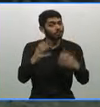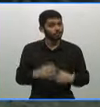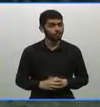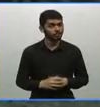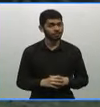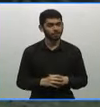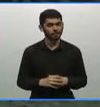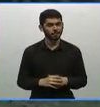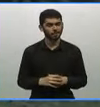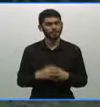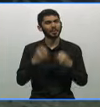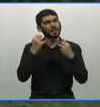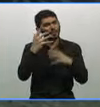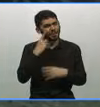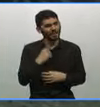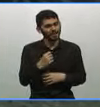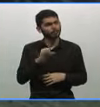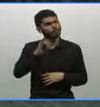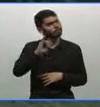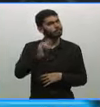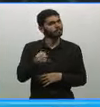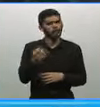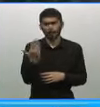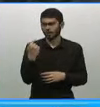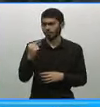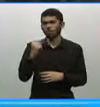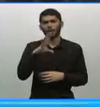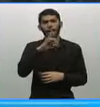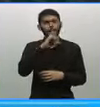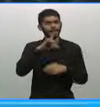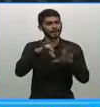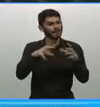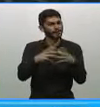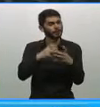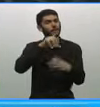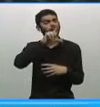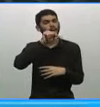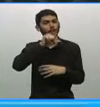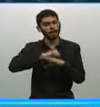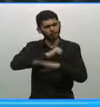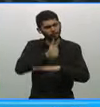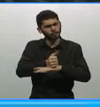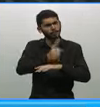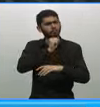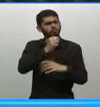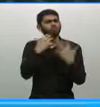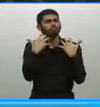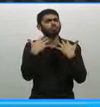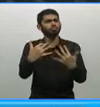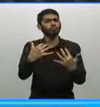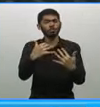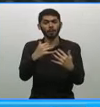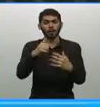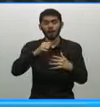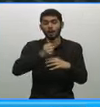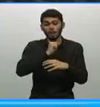Hola, ¿qué tal? Buenos días. Sí, recién acabamos de escuchar la palabra del entrenador de la selección, el Tata Martino. Esta fue la rueda de prensa previa